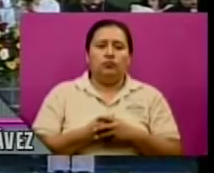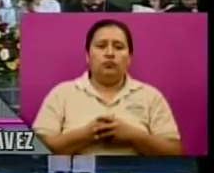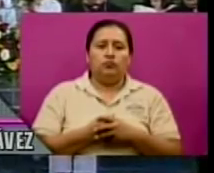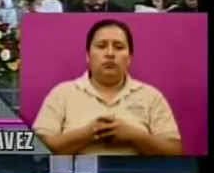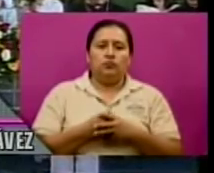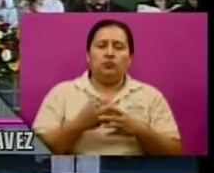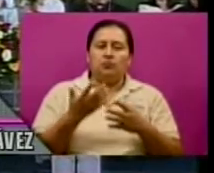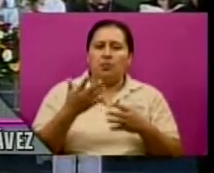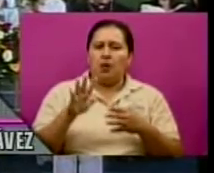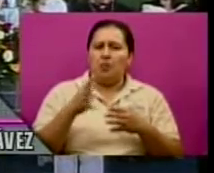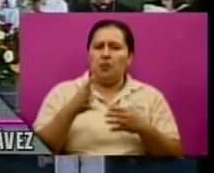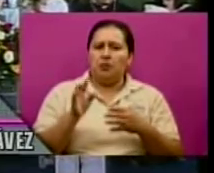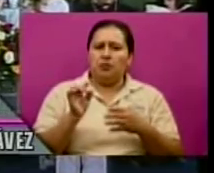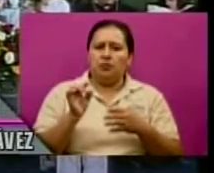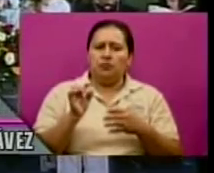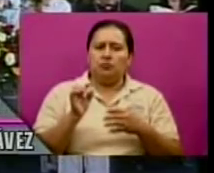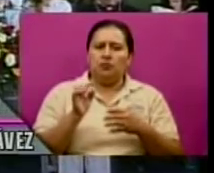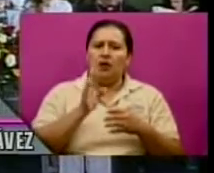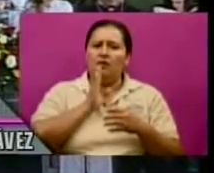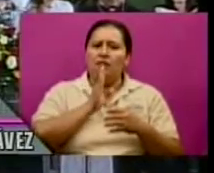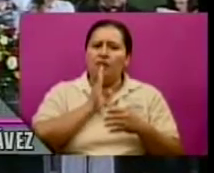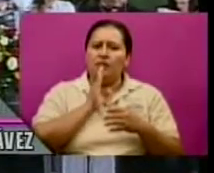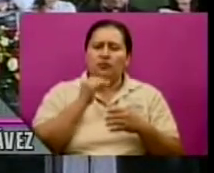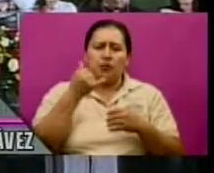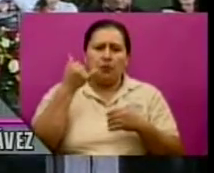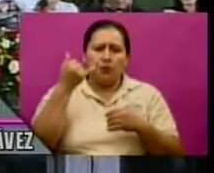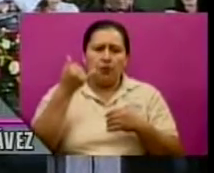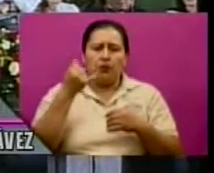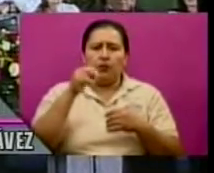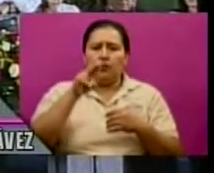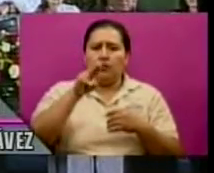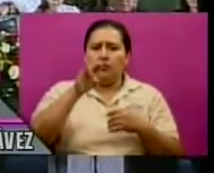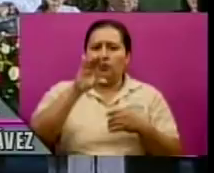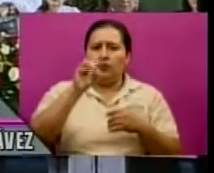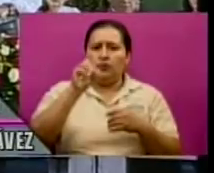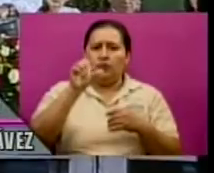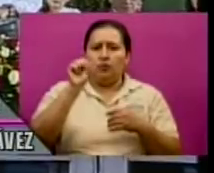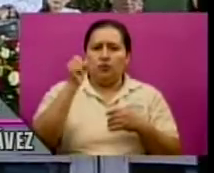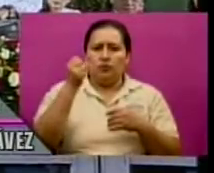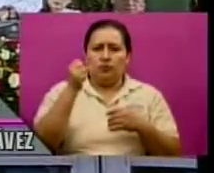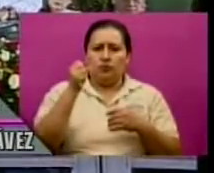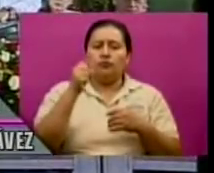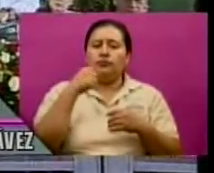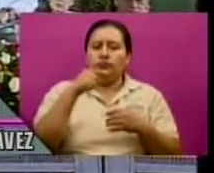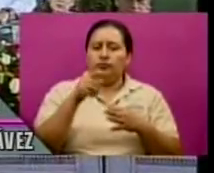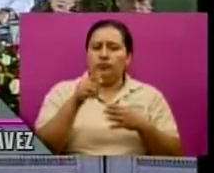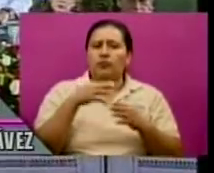Apenas habíamos hablado con Nicolás después de su comparecencia.